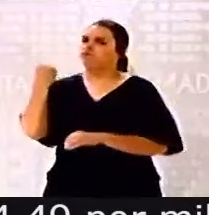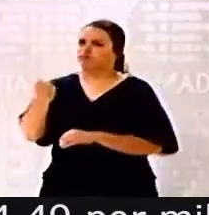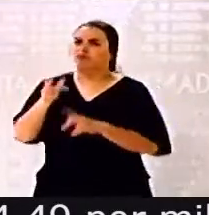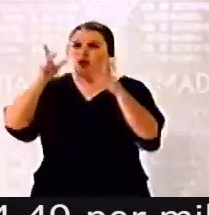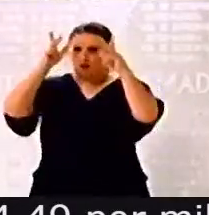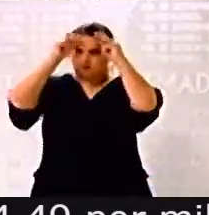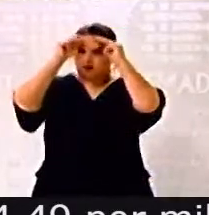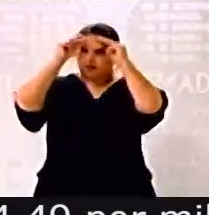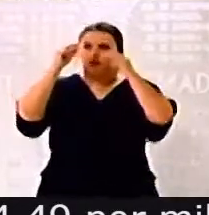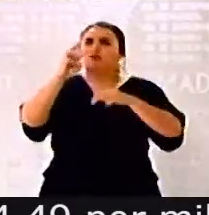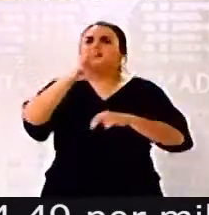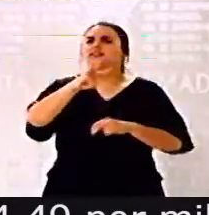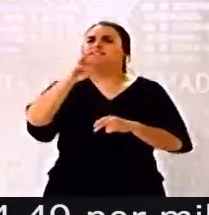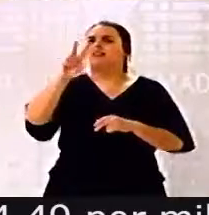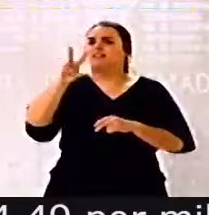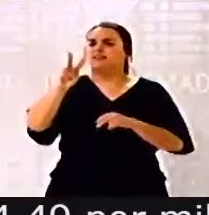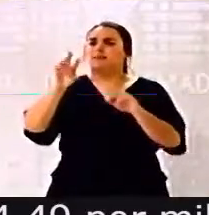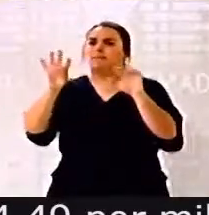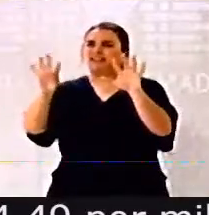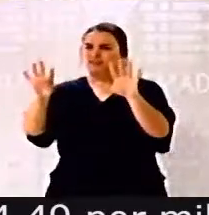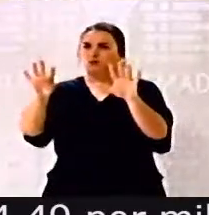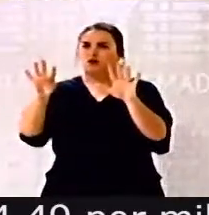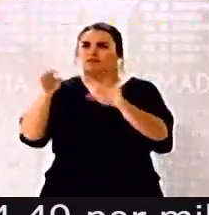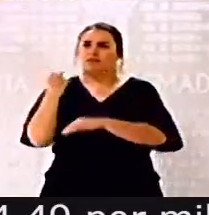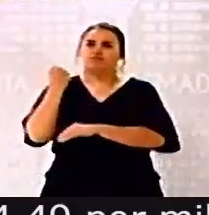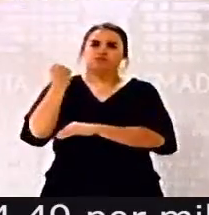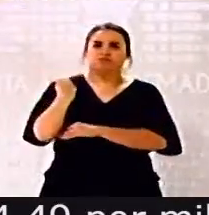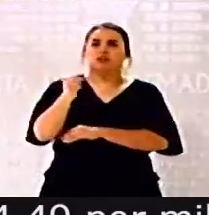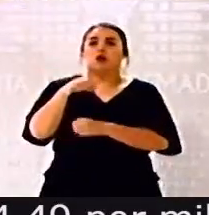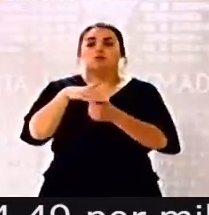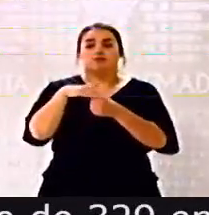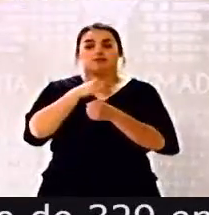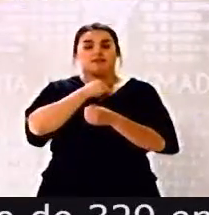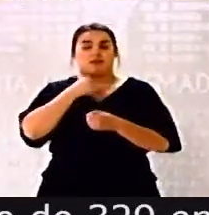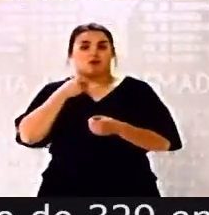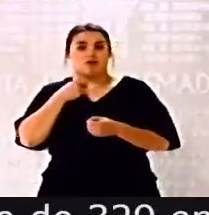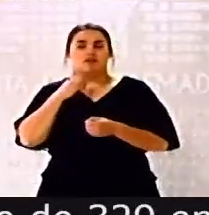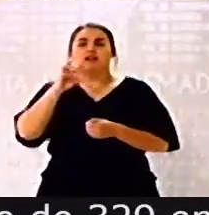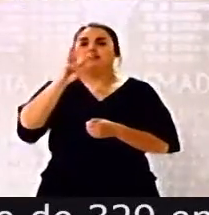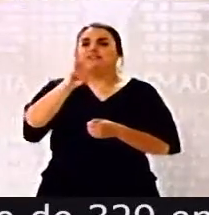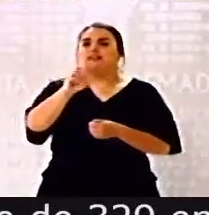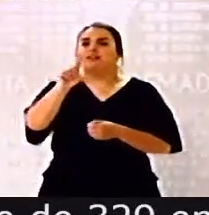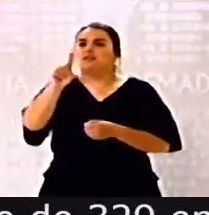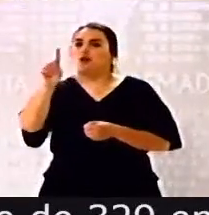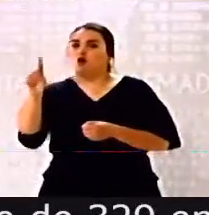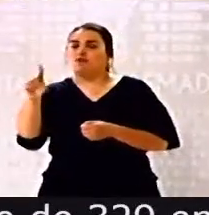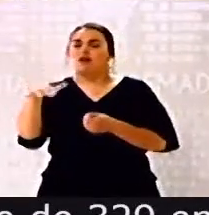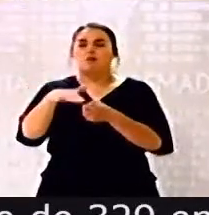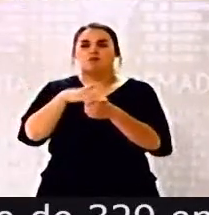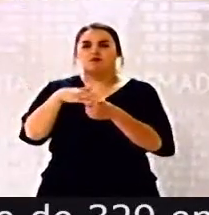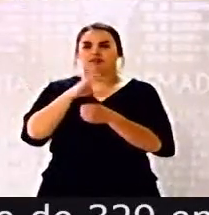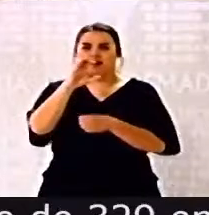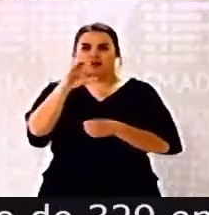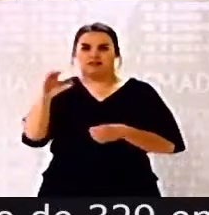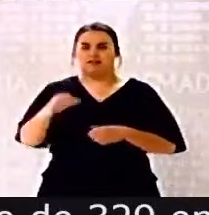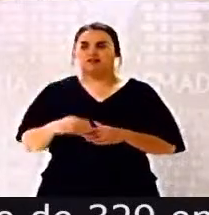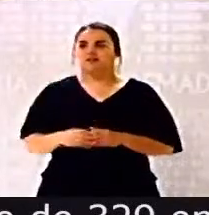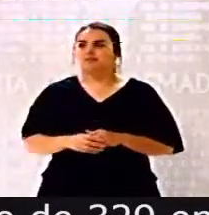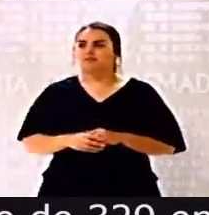enfermería de 329 en la provincia de Badajoz y de 311 en la provincia de